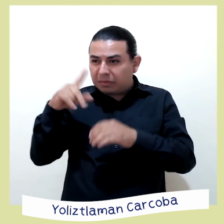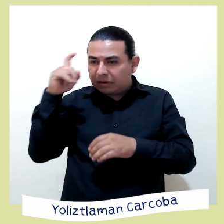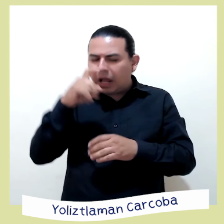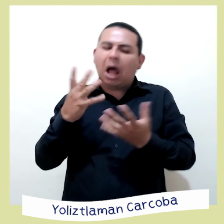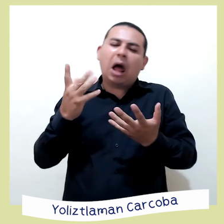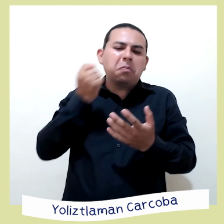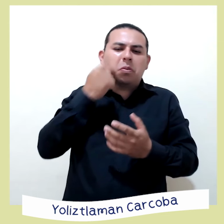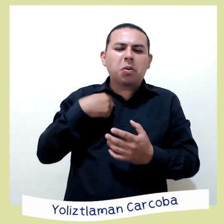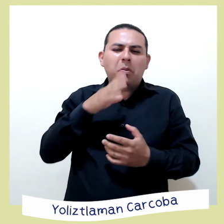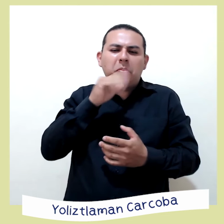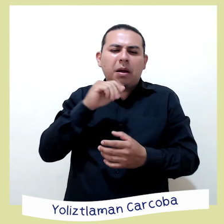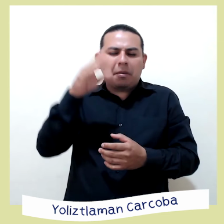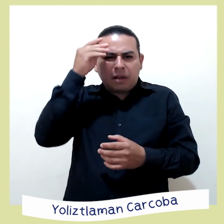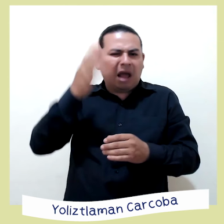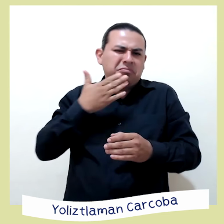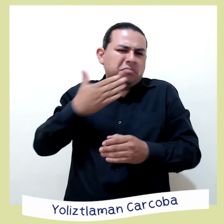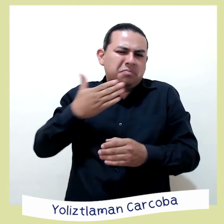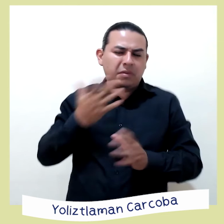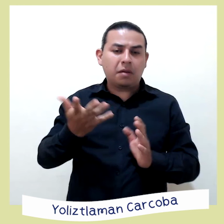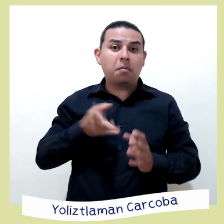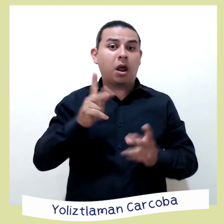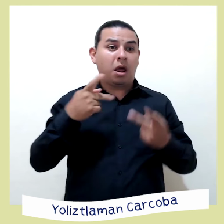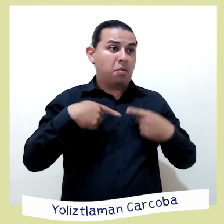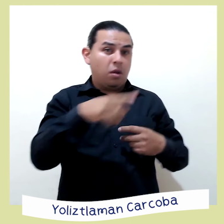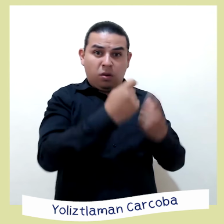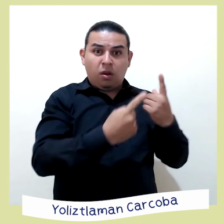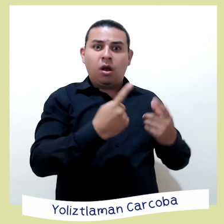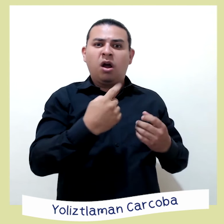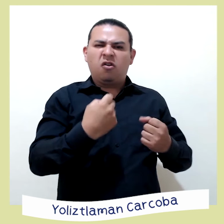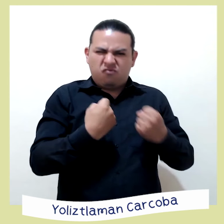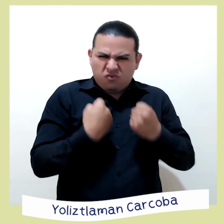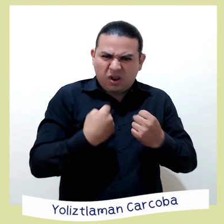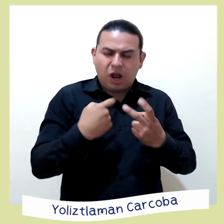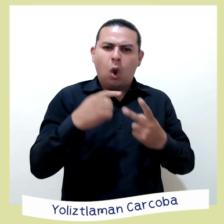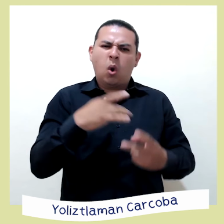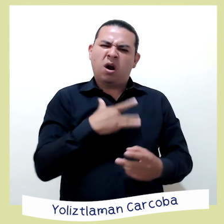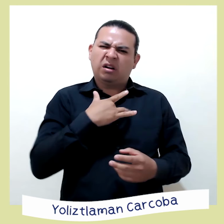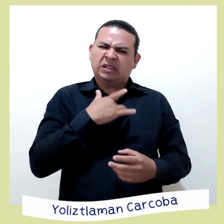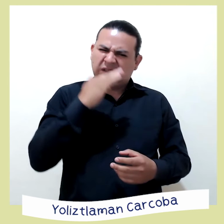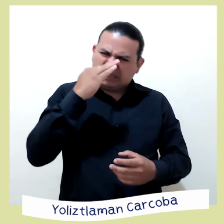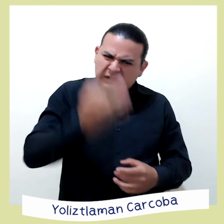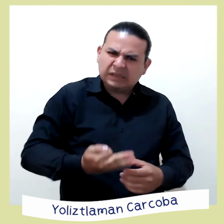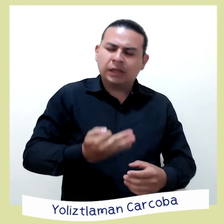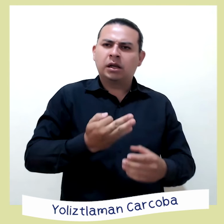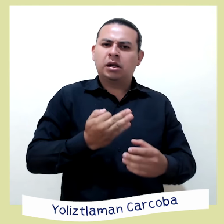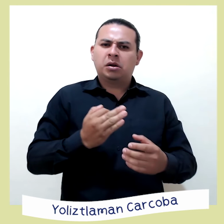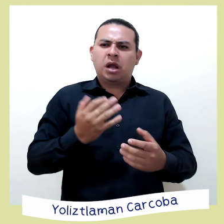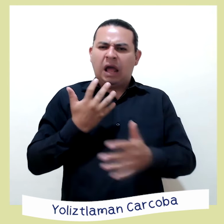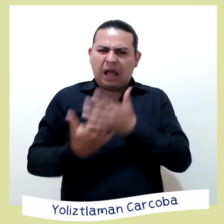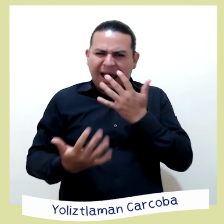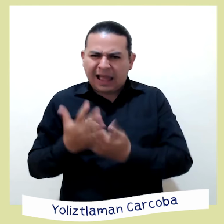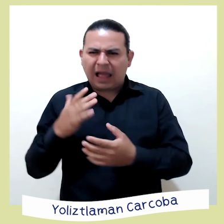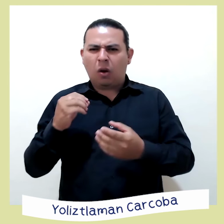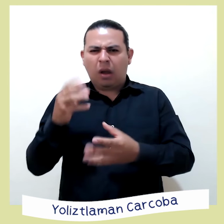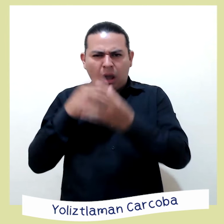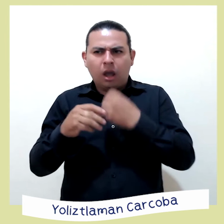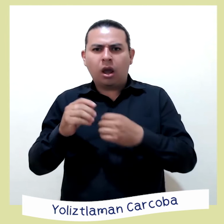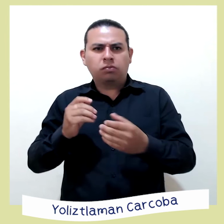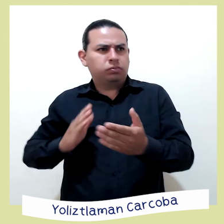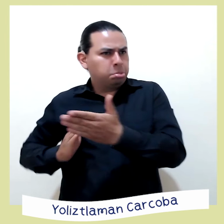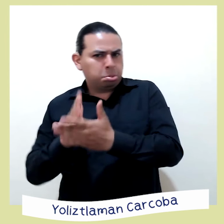que yo puedo aprender y puedo enseñar, pues qué bueno, ¿no? Hay gente que sí está ávida de conocimiento y de transformación de